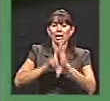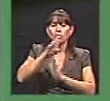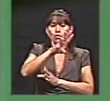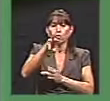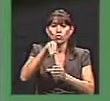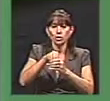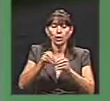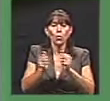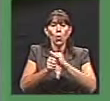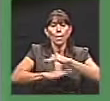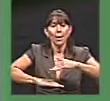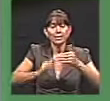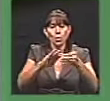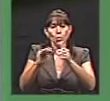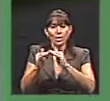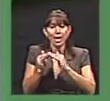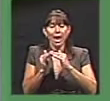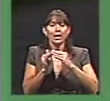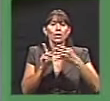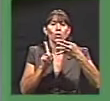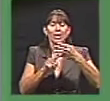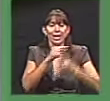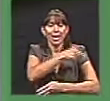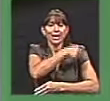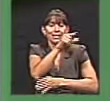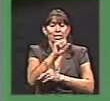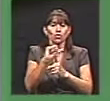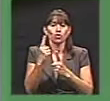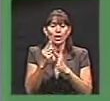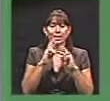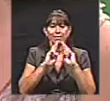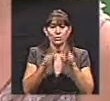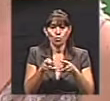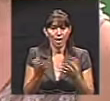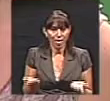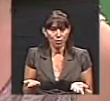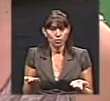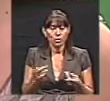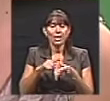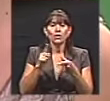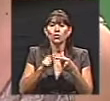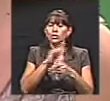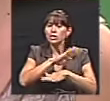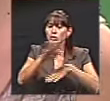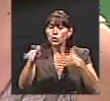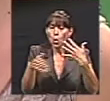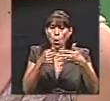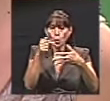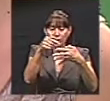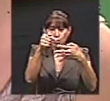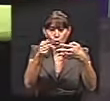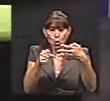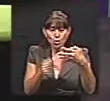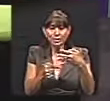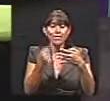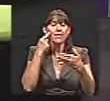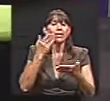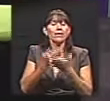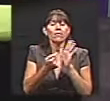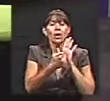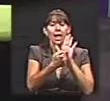inclusivo con base comunitaria y con gerencia social de resultados. Entonces, todo esto se va a ver reflejado en